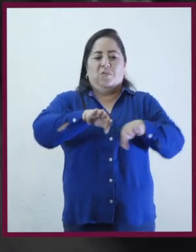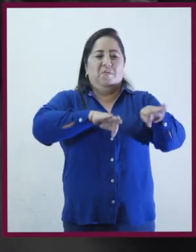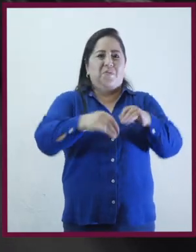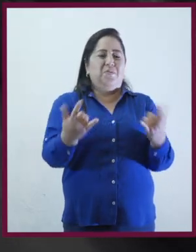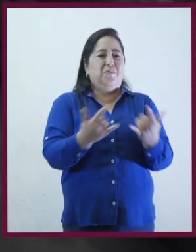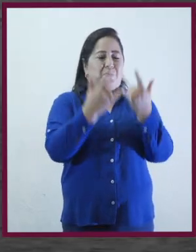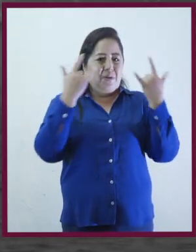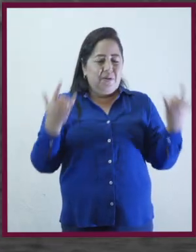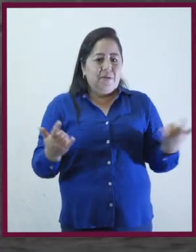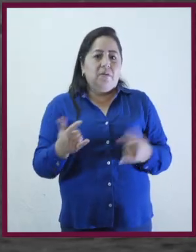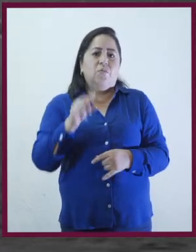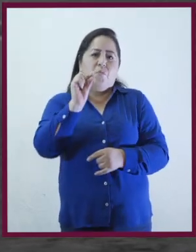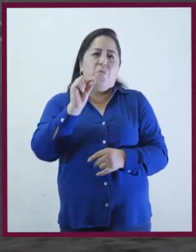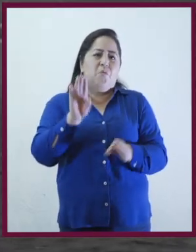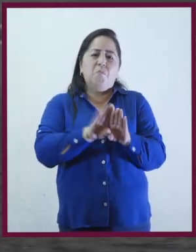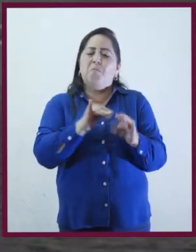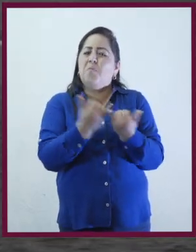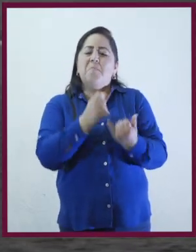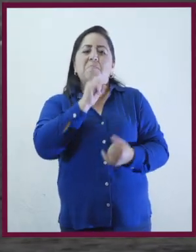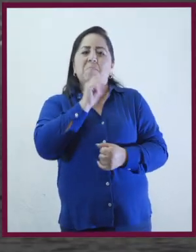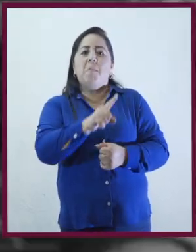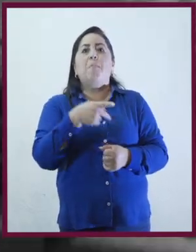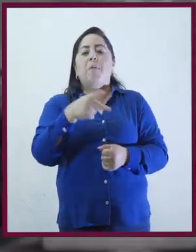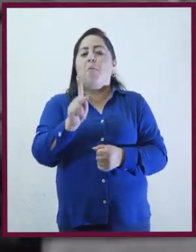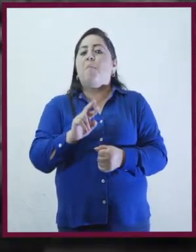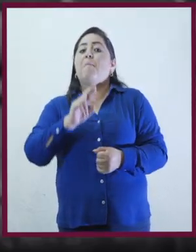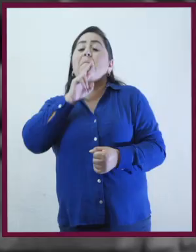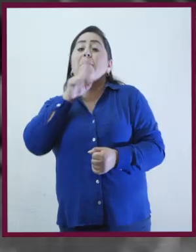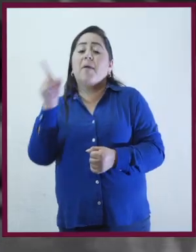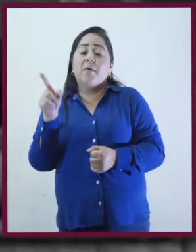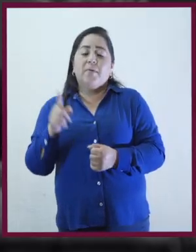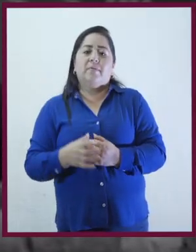historiadores. Era un poco lo mismo, pero mucho mejor dicho.